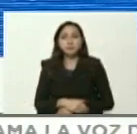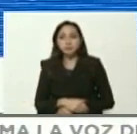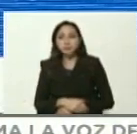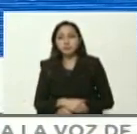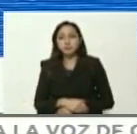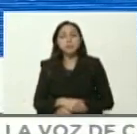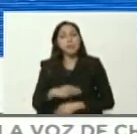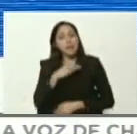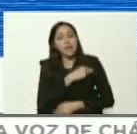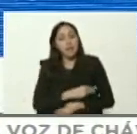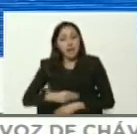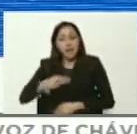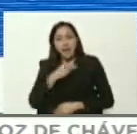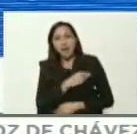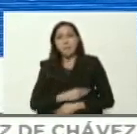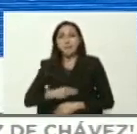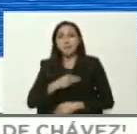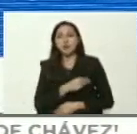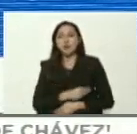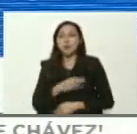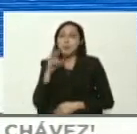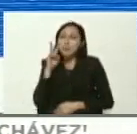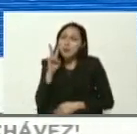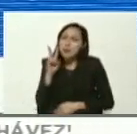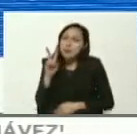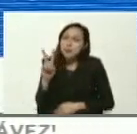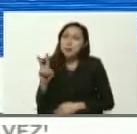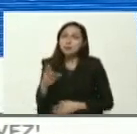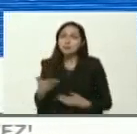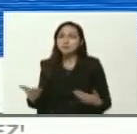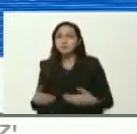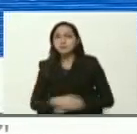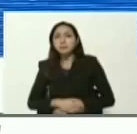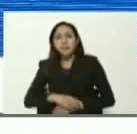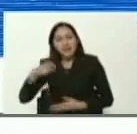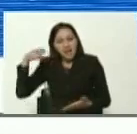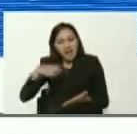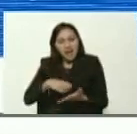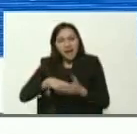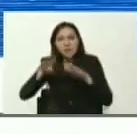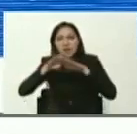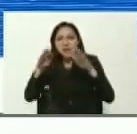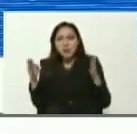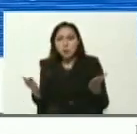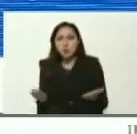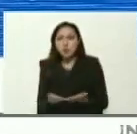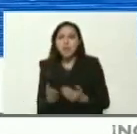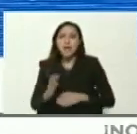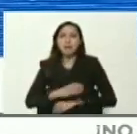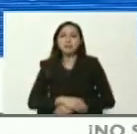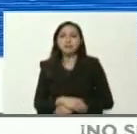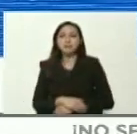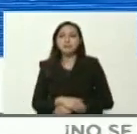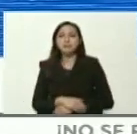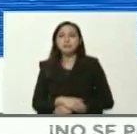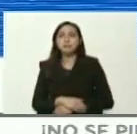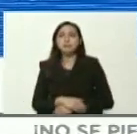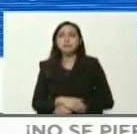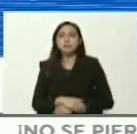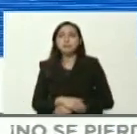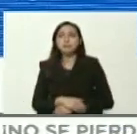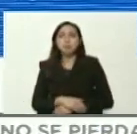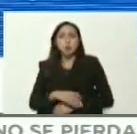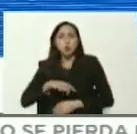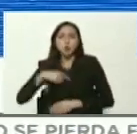Es la misión de fijar la rebeldía mundial. Por eso nos acusan de